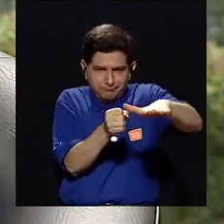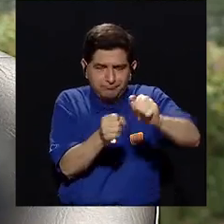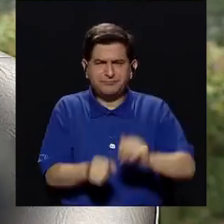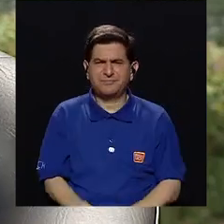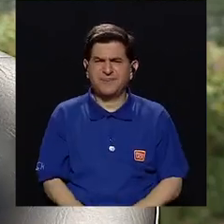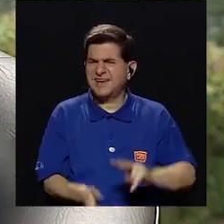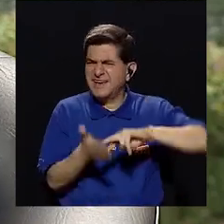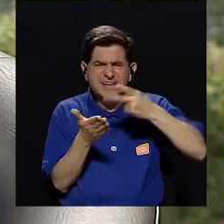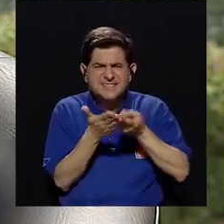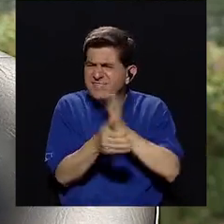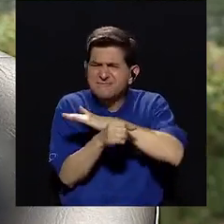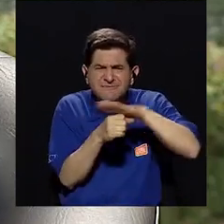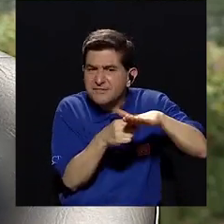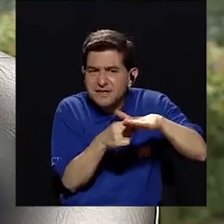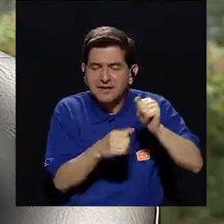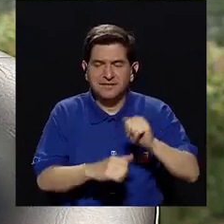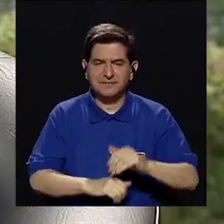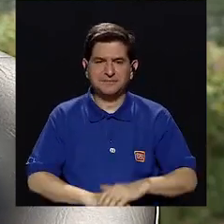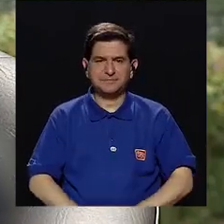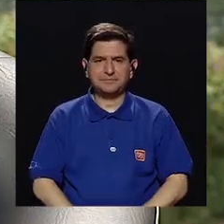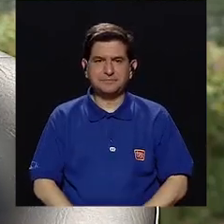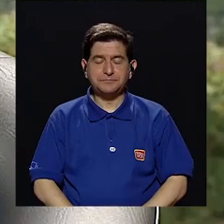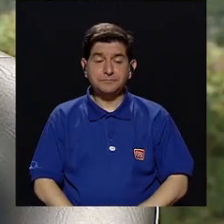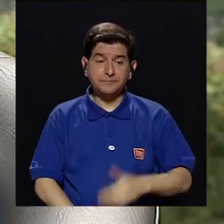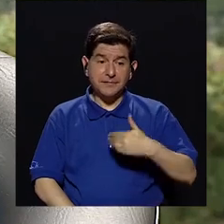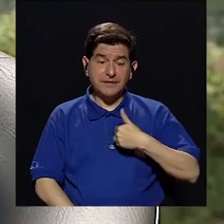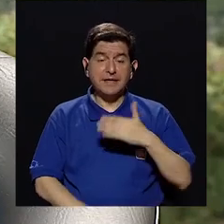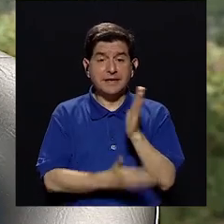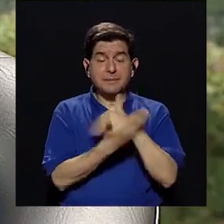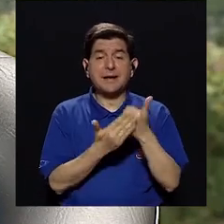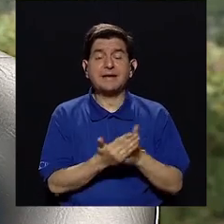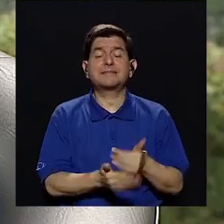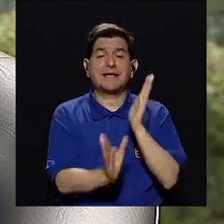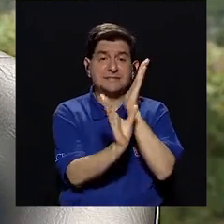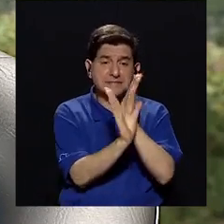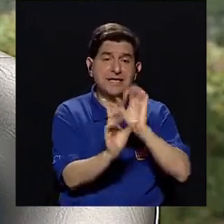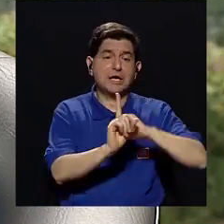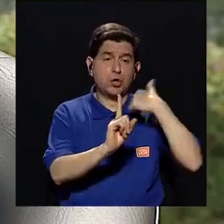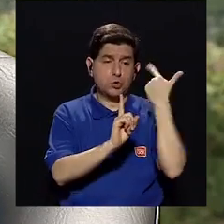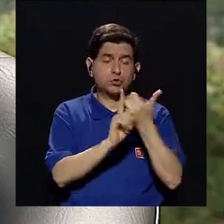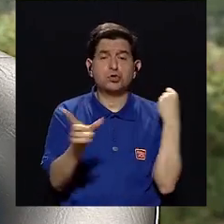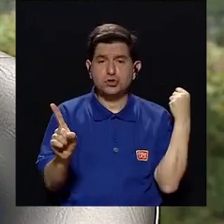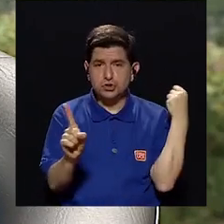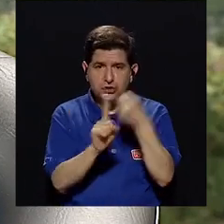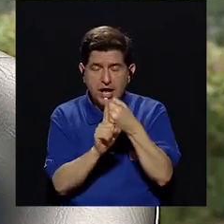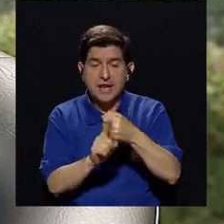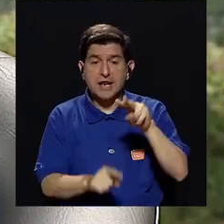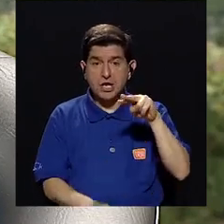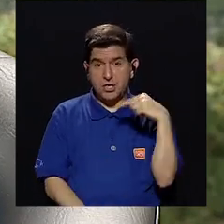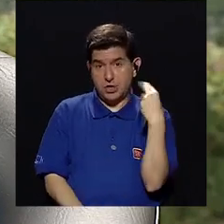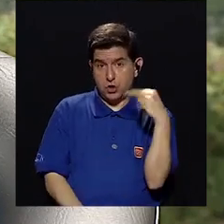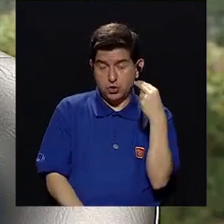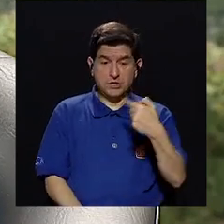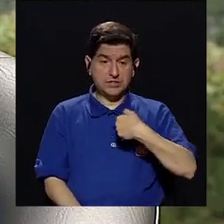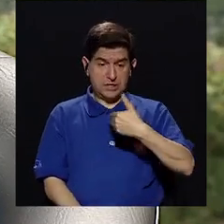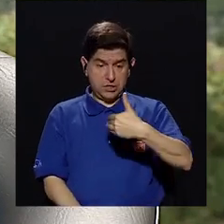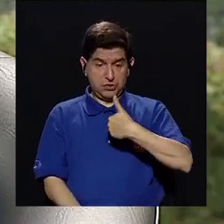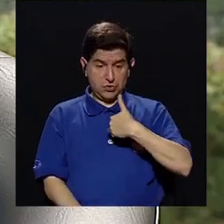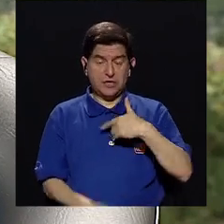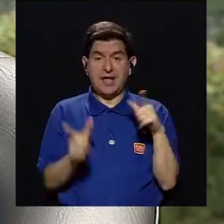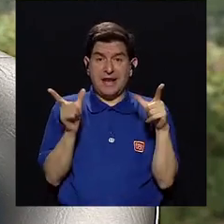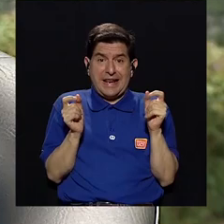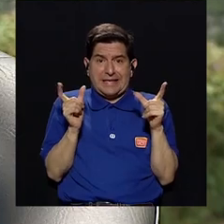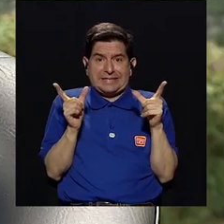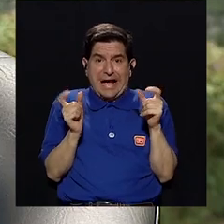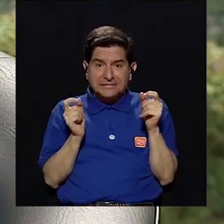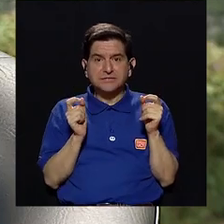si quiere decir integral pues es que hay aspectos psicosociales que impactan una noticia de que que yo tengo